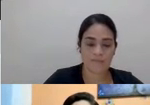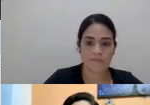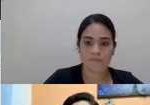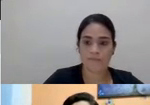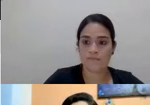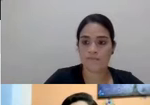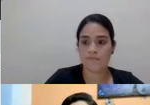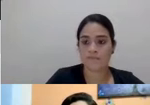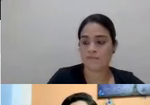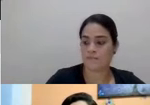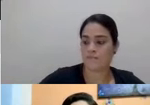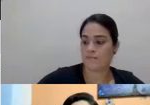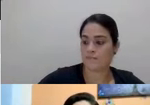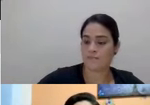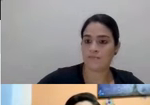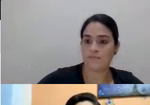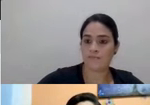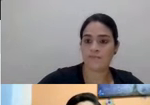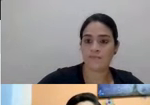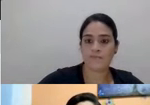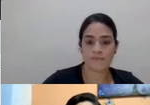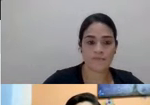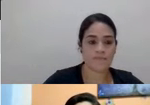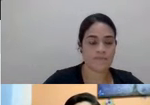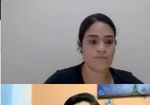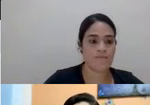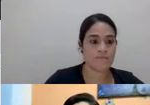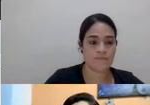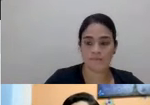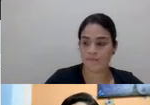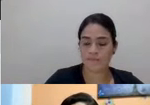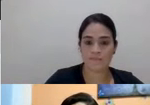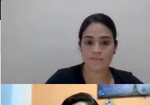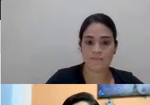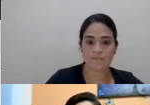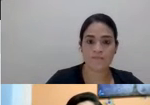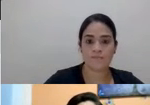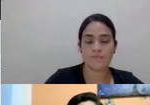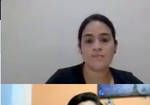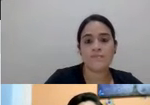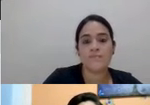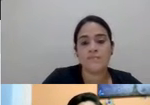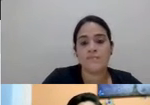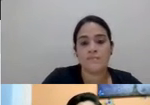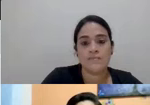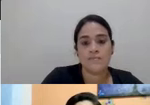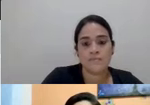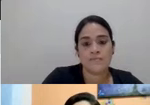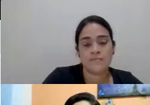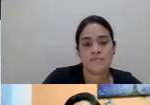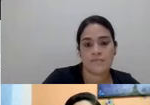viene formación. Está casi al final. Estas que ustedes ven en grises ya son categorías que están ocultas, por si acaso.